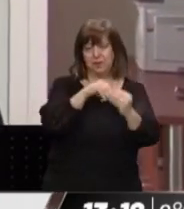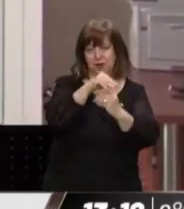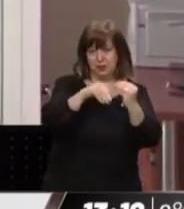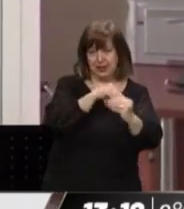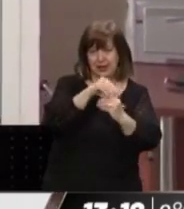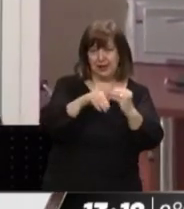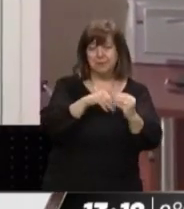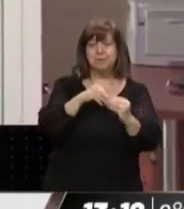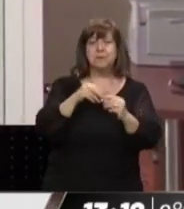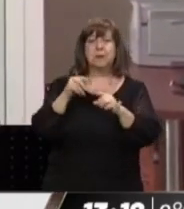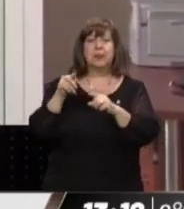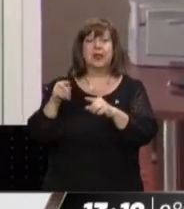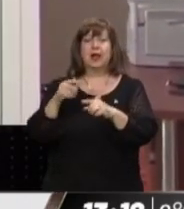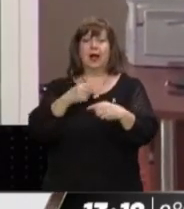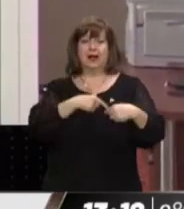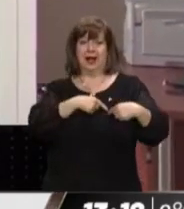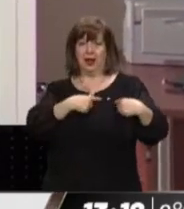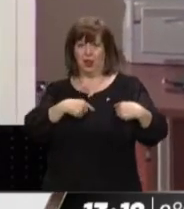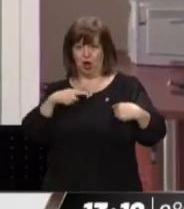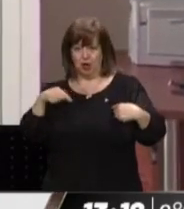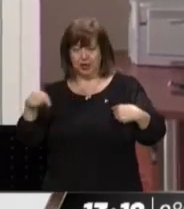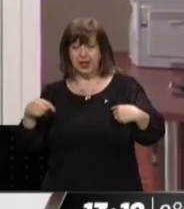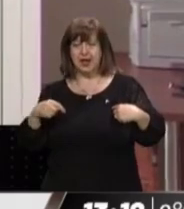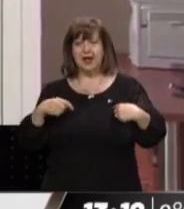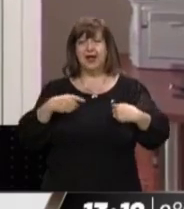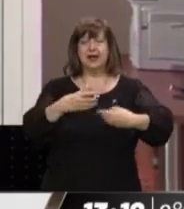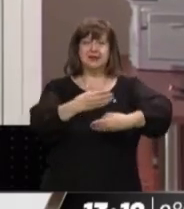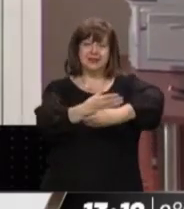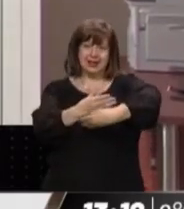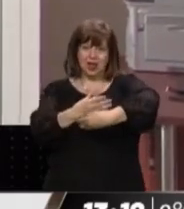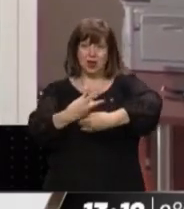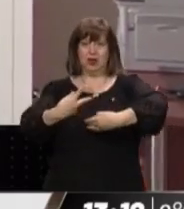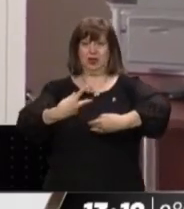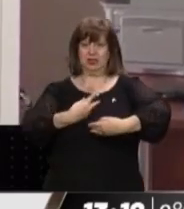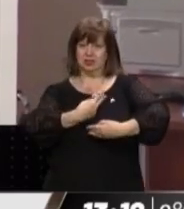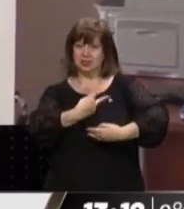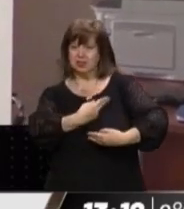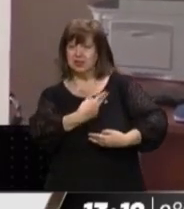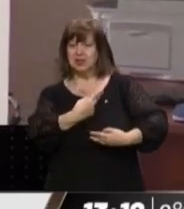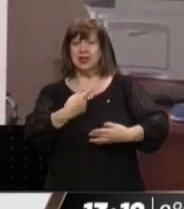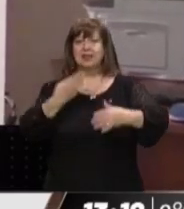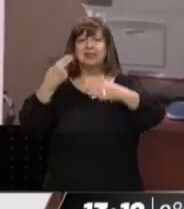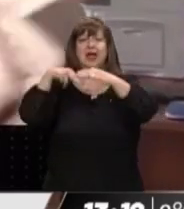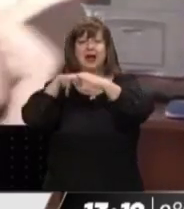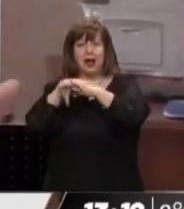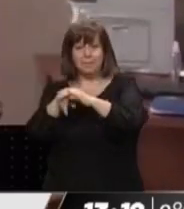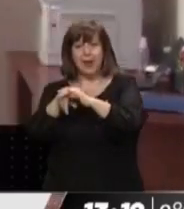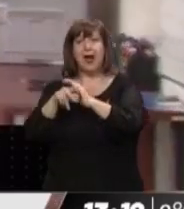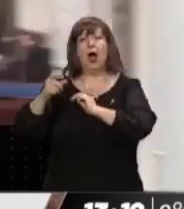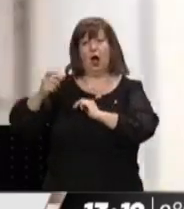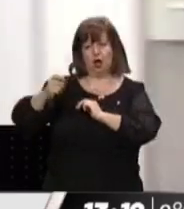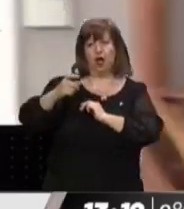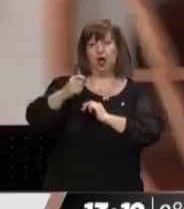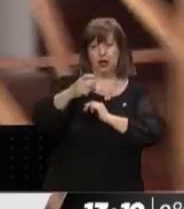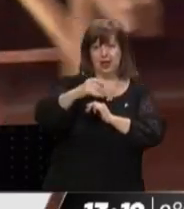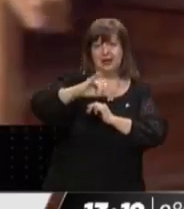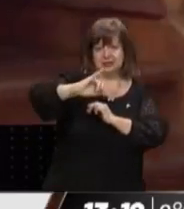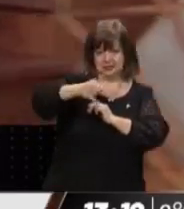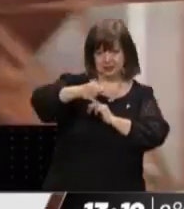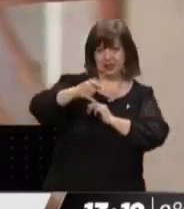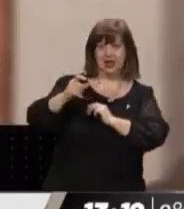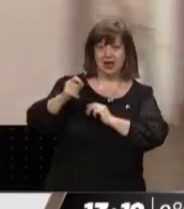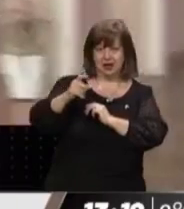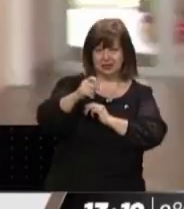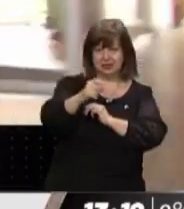sectores de alta complejidad: cardiología, neonatología, cirugía, terapia intensiva y oncología. Son los Caminemos sectores y de me seguís mayor contando. complejidad